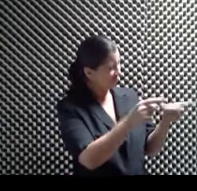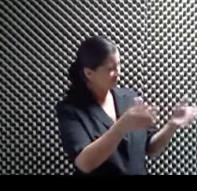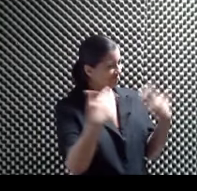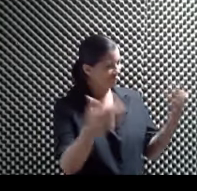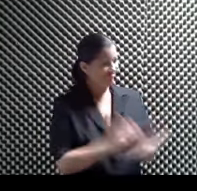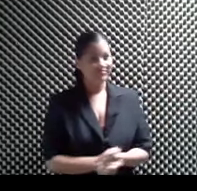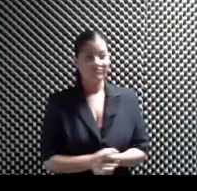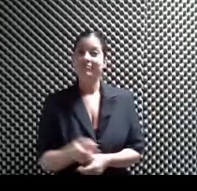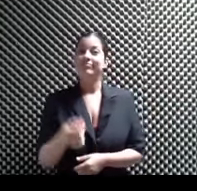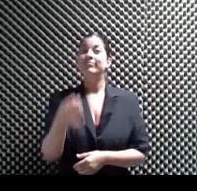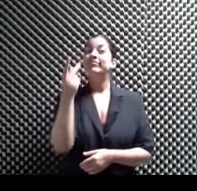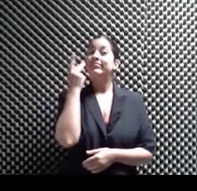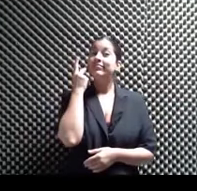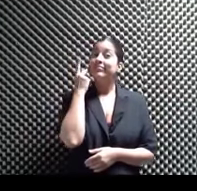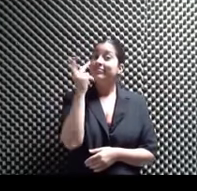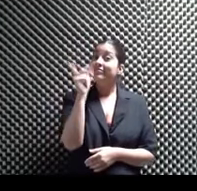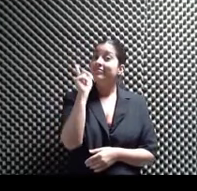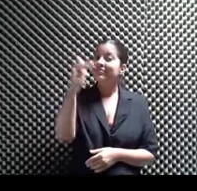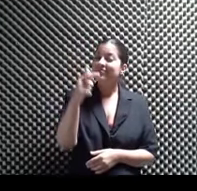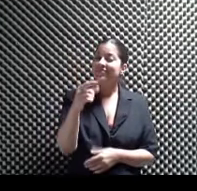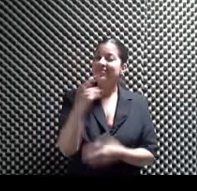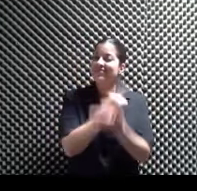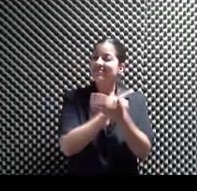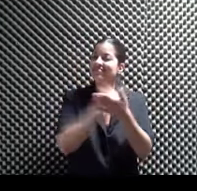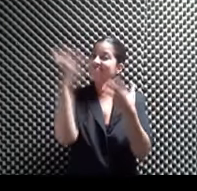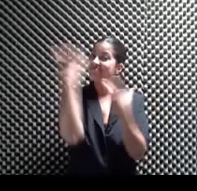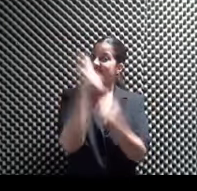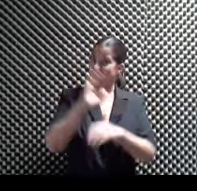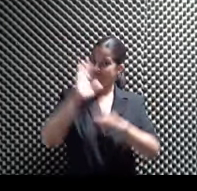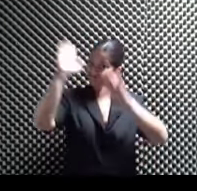nosotros nos vemos Pórtense bien Linda semana Bye bye bye